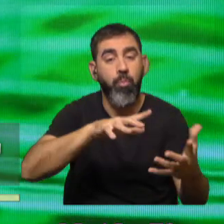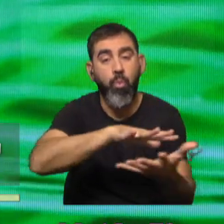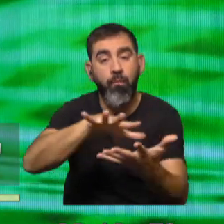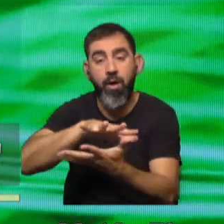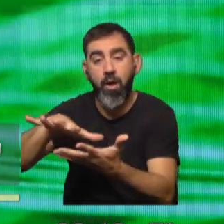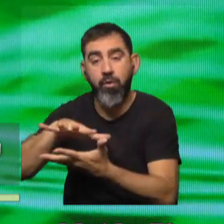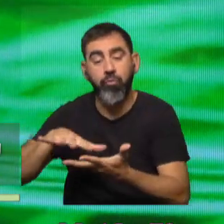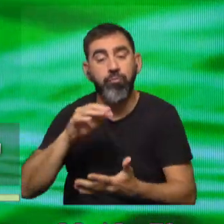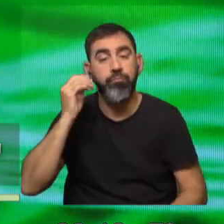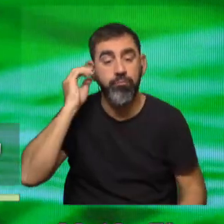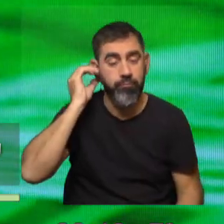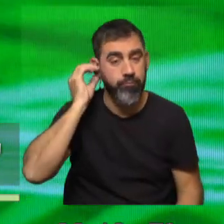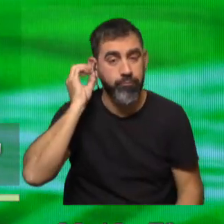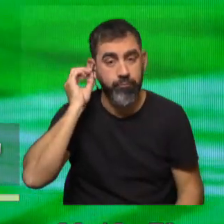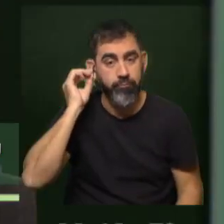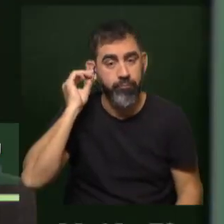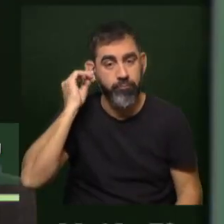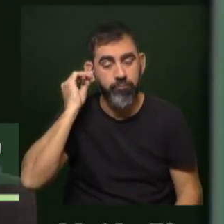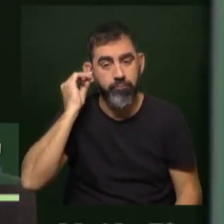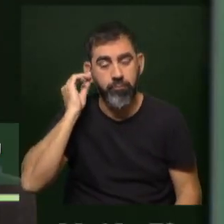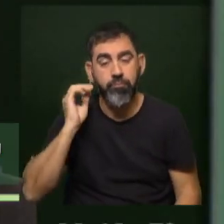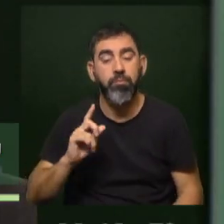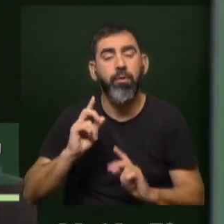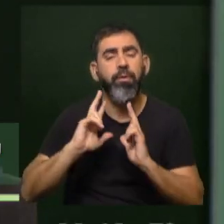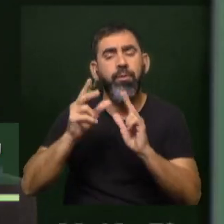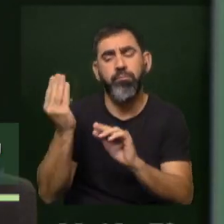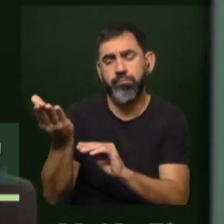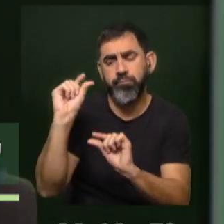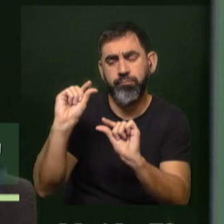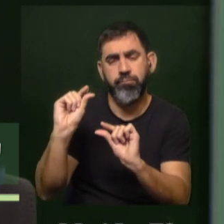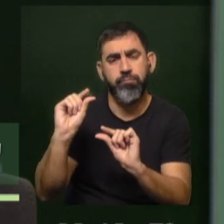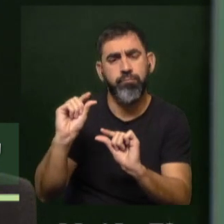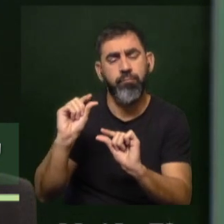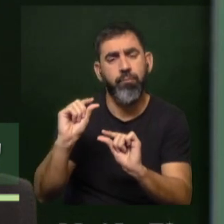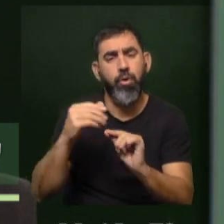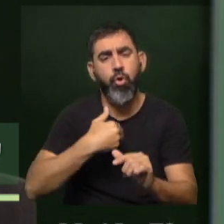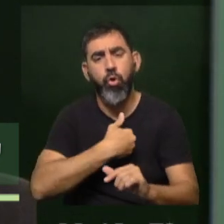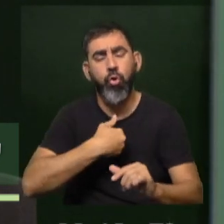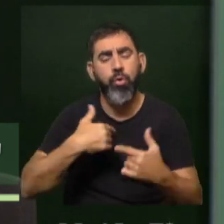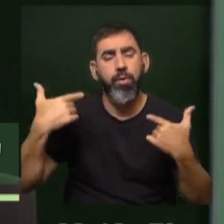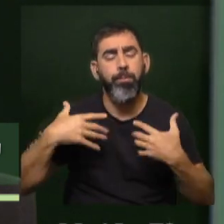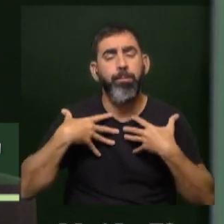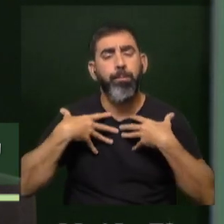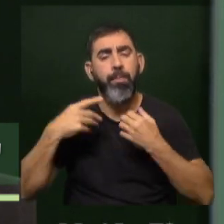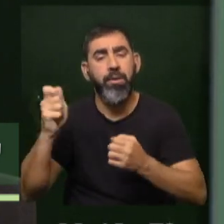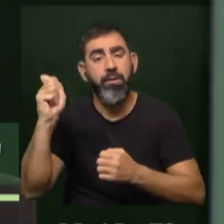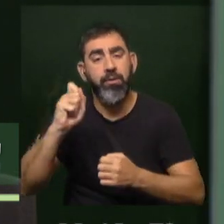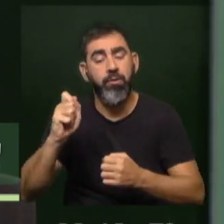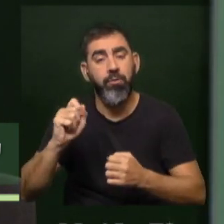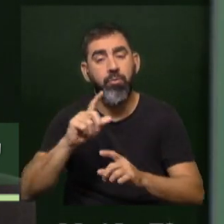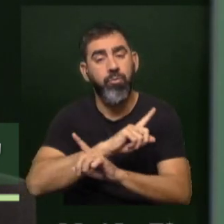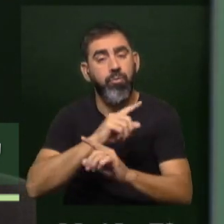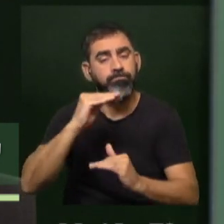sucesivamente usted mencionó hace un ratito que el digamos el papel del Ministerio de salud pública no